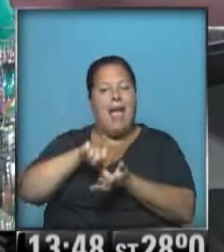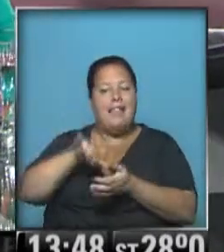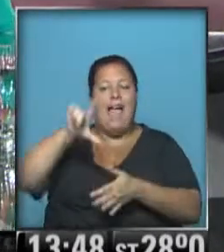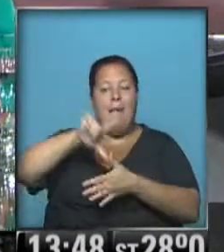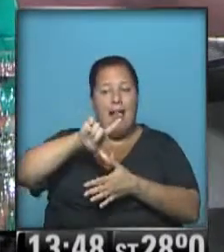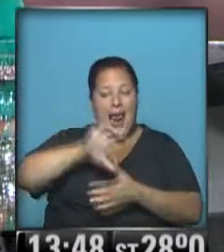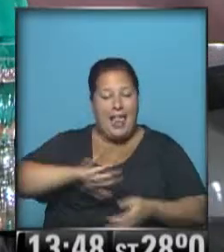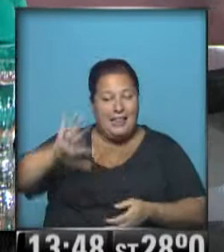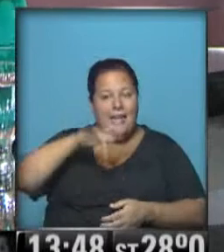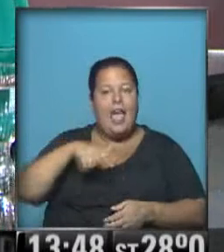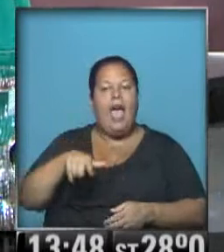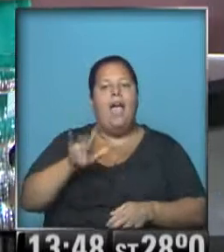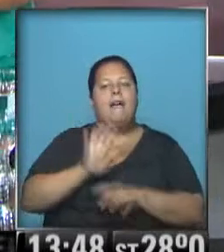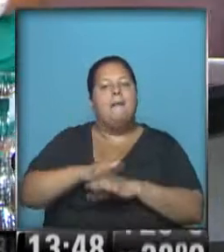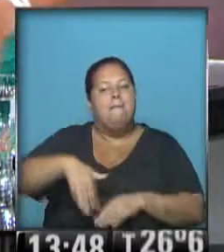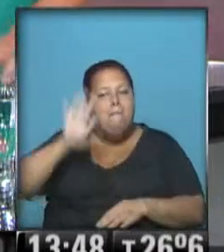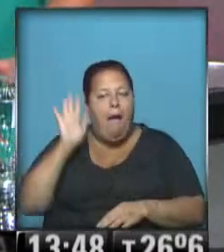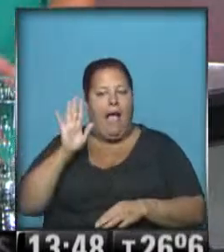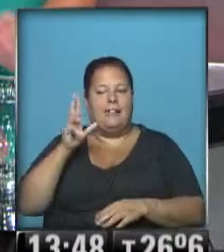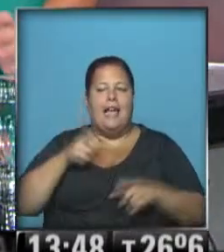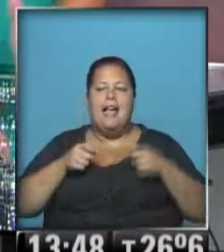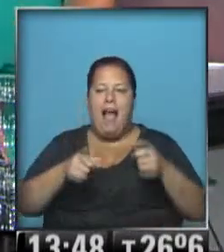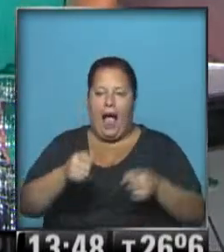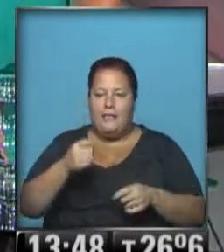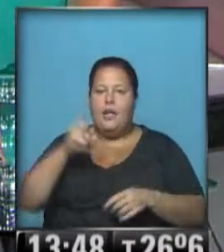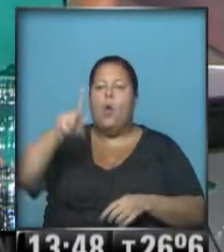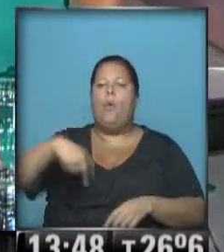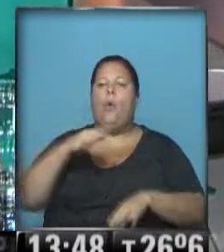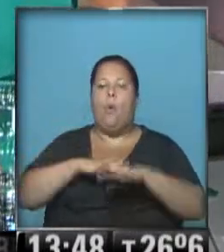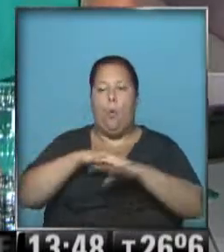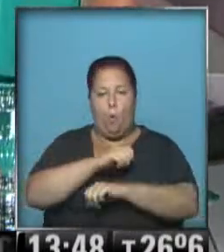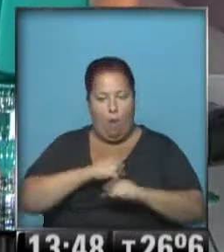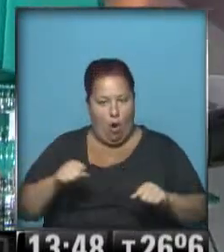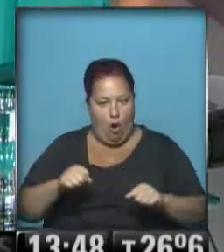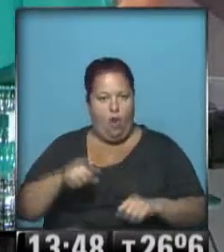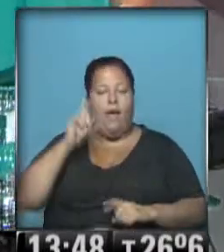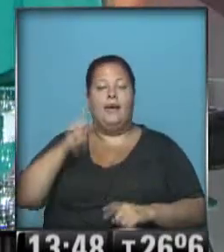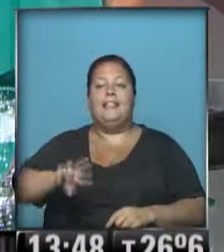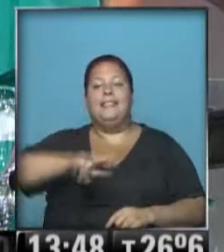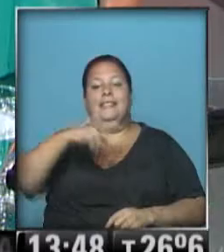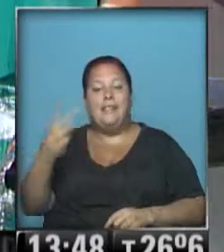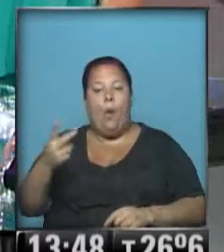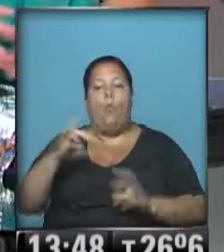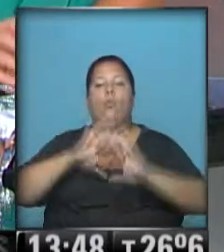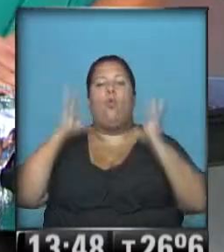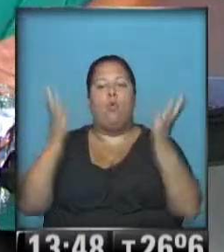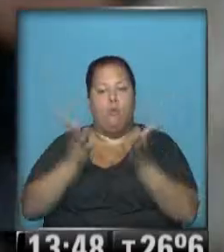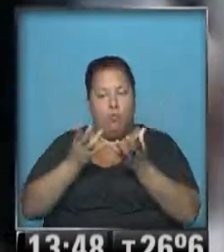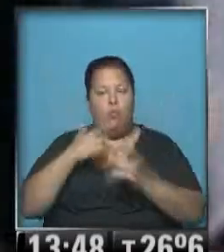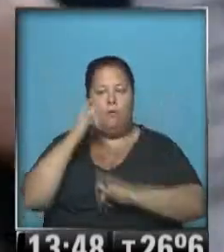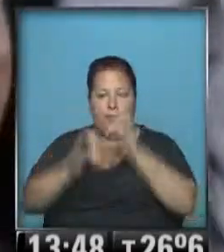América Latina, tal vez, que más casos de cáncer tiene derivados de estas enfermedades. Es además el segundo a nivel mundial. Los